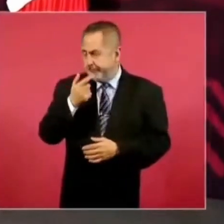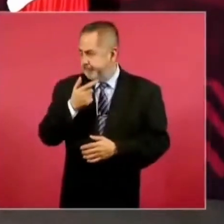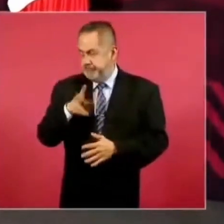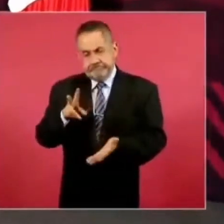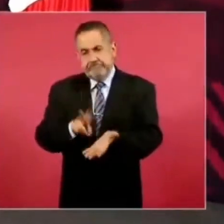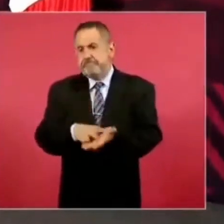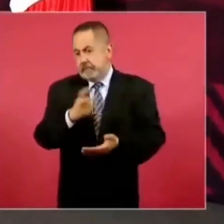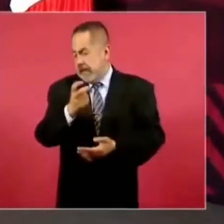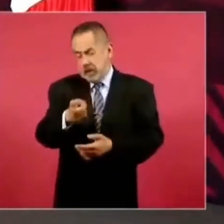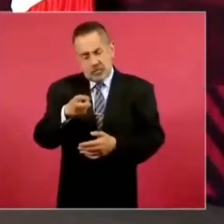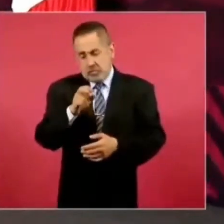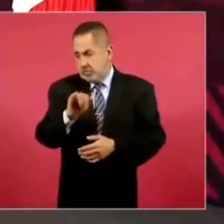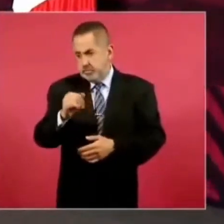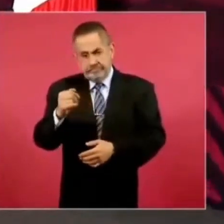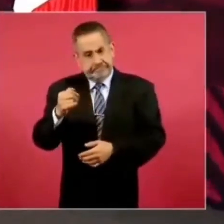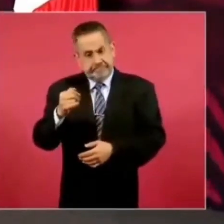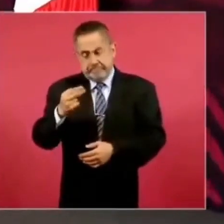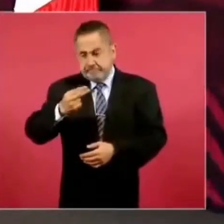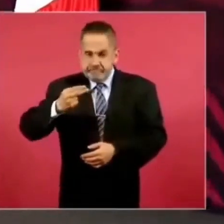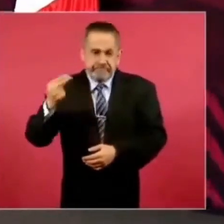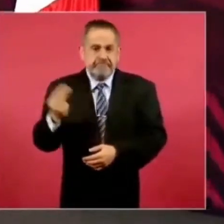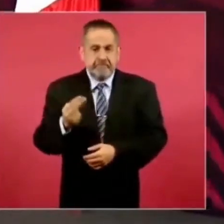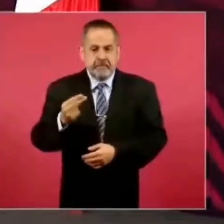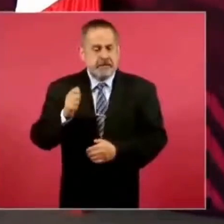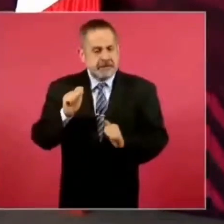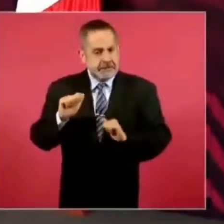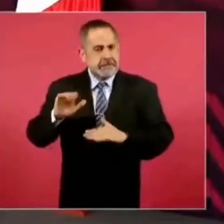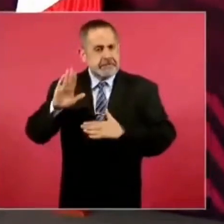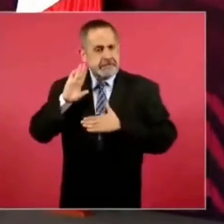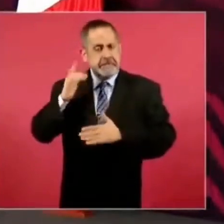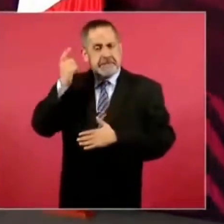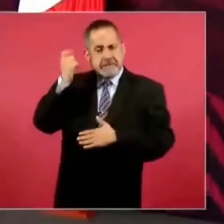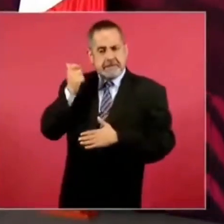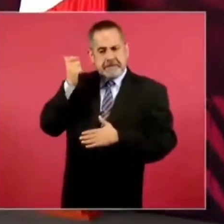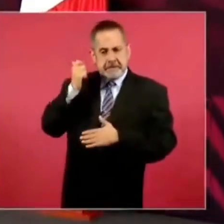sí, este es un compromiso